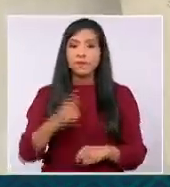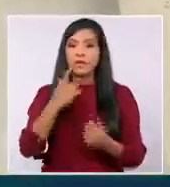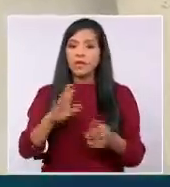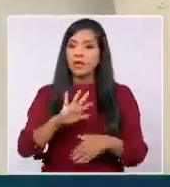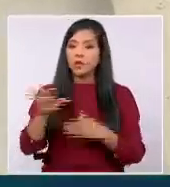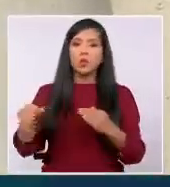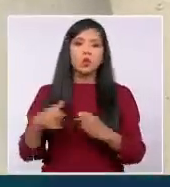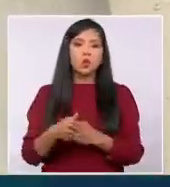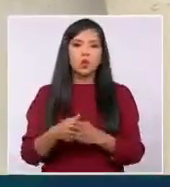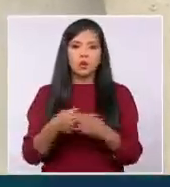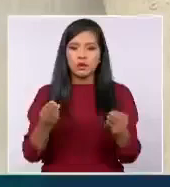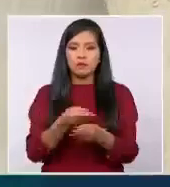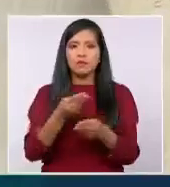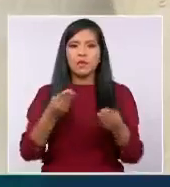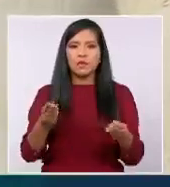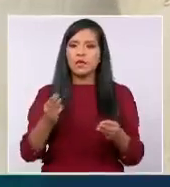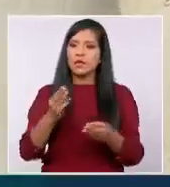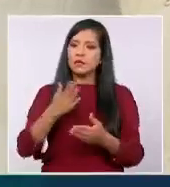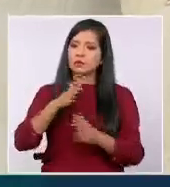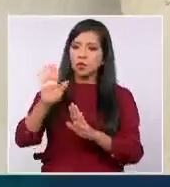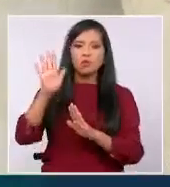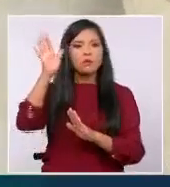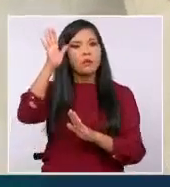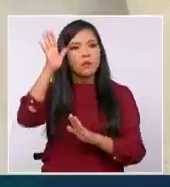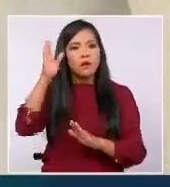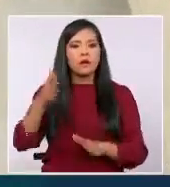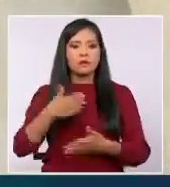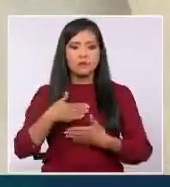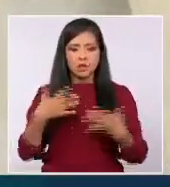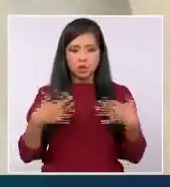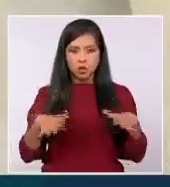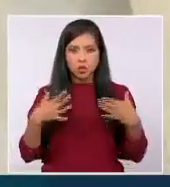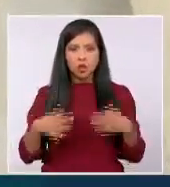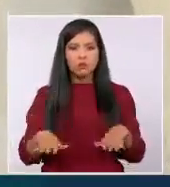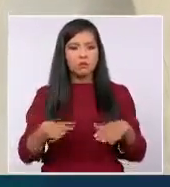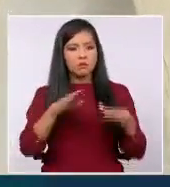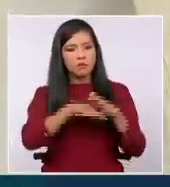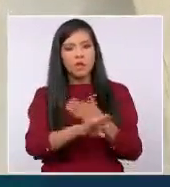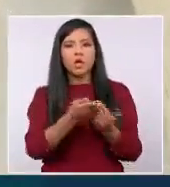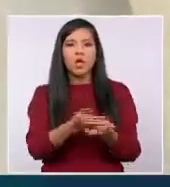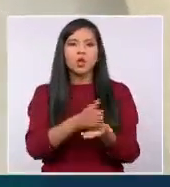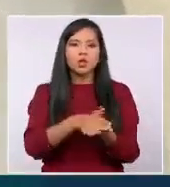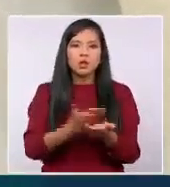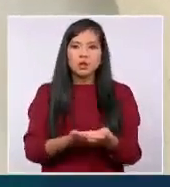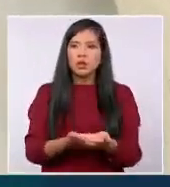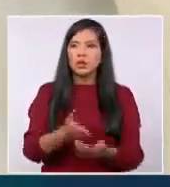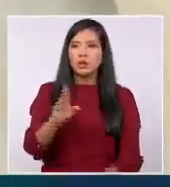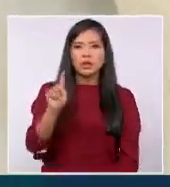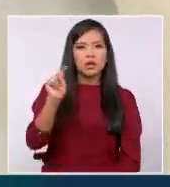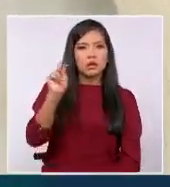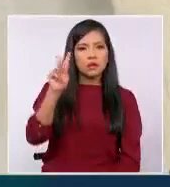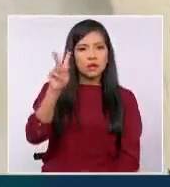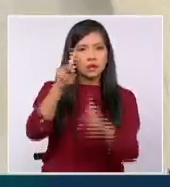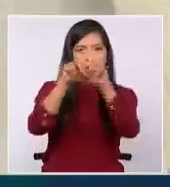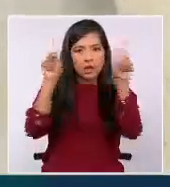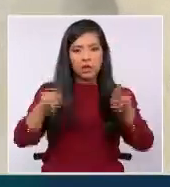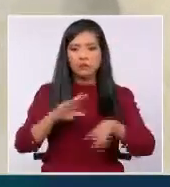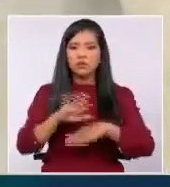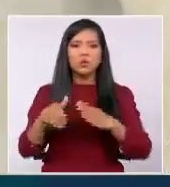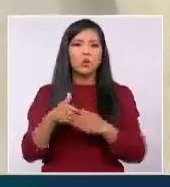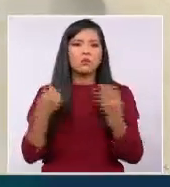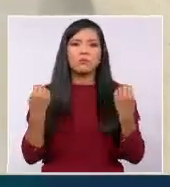papá y mi ropa, las cocinas, televisores, todo hemos